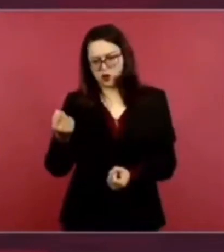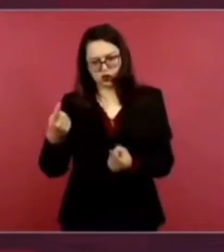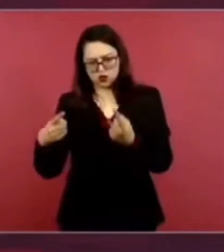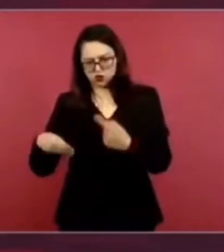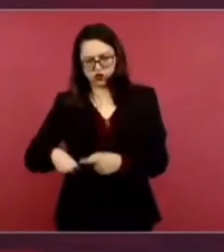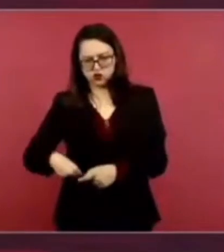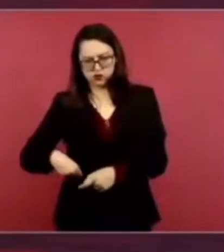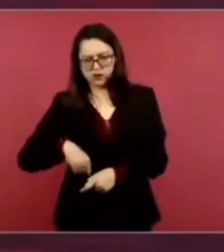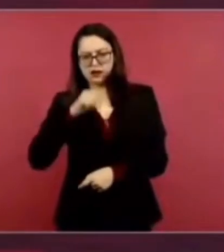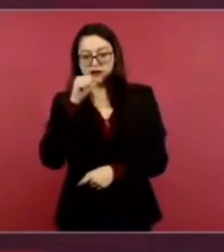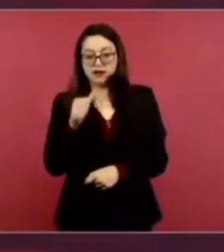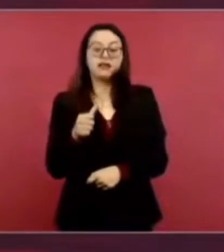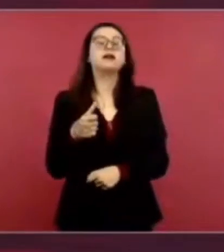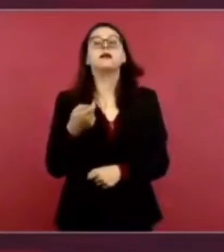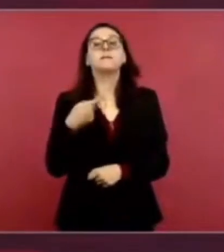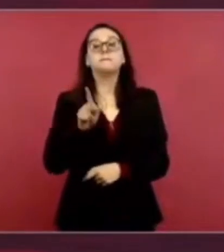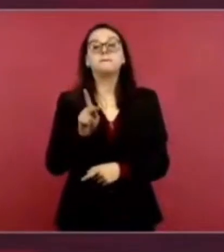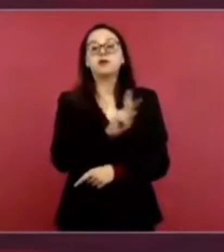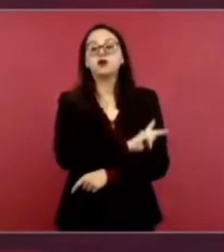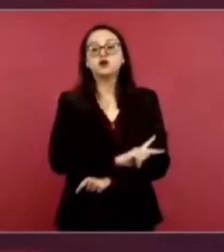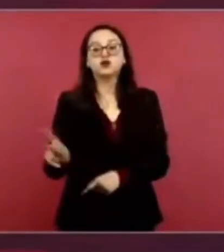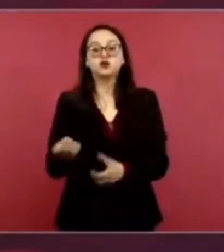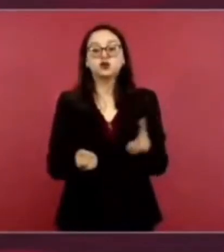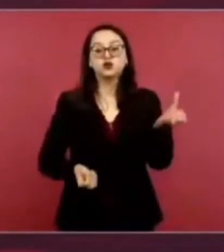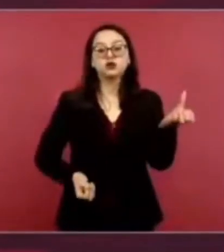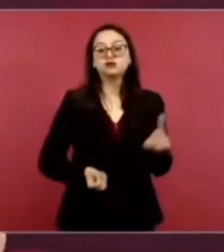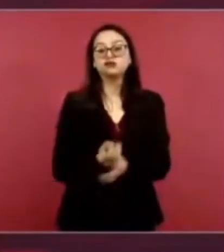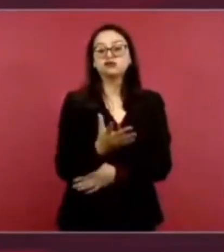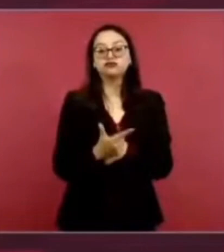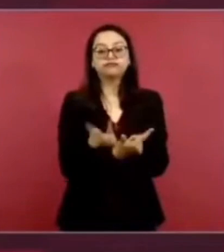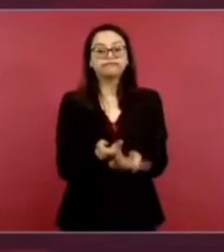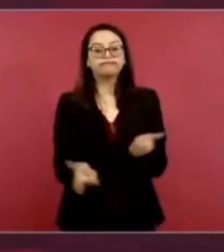en el caso de otapa Pero eso se